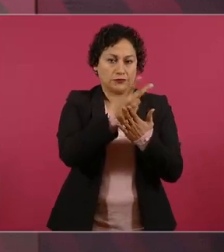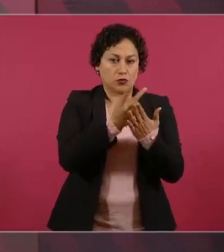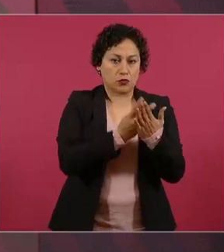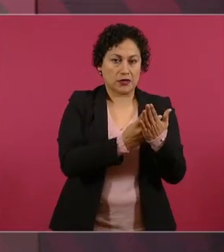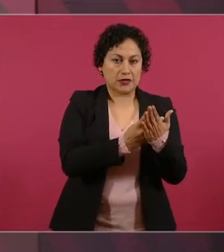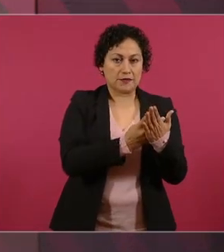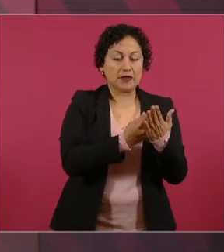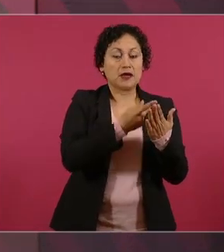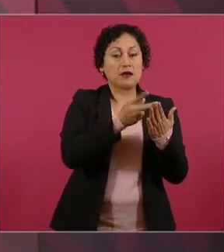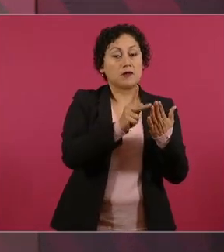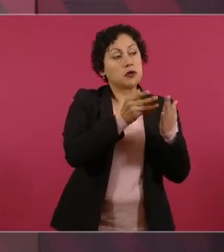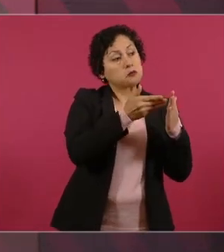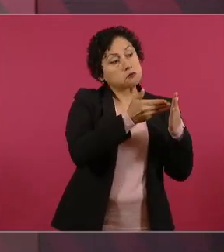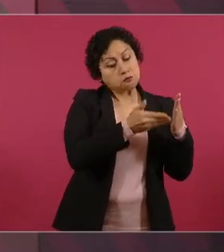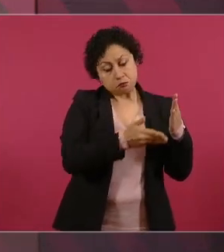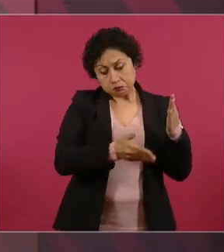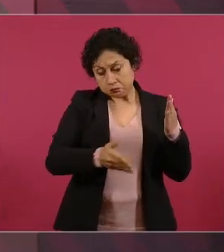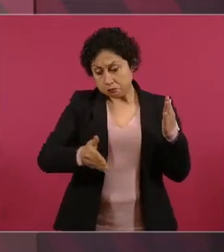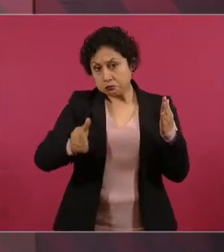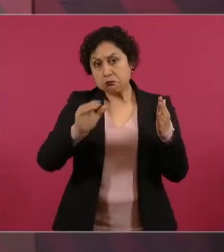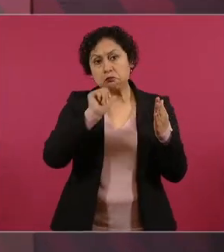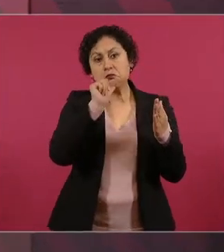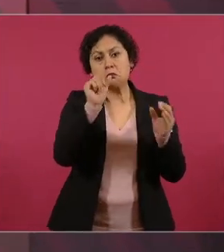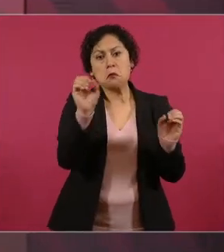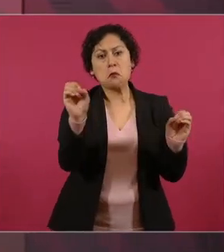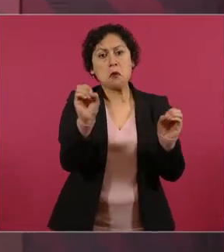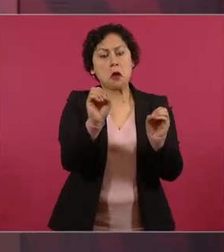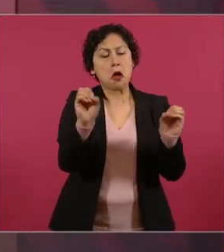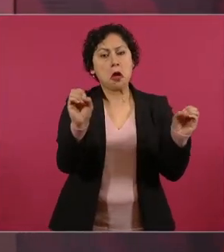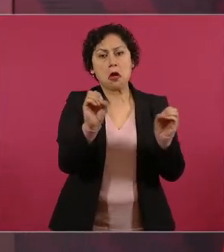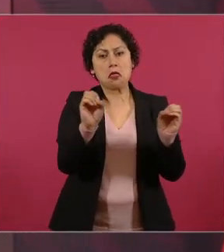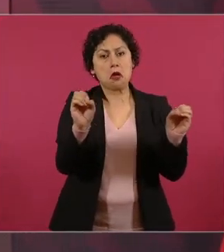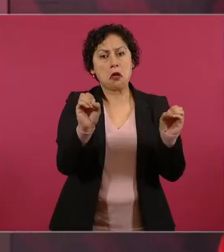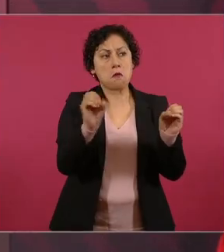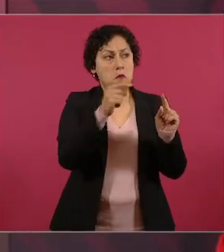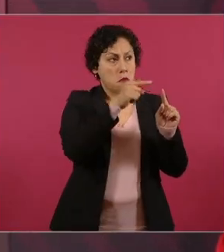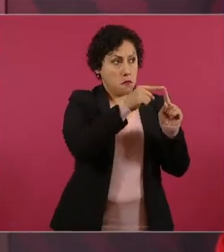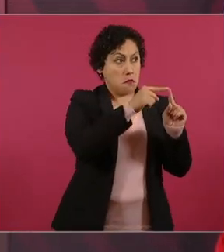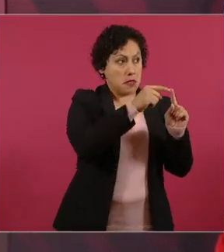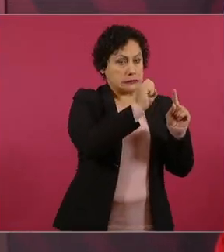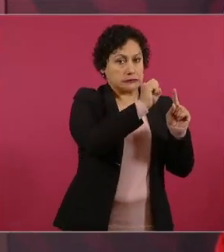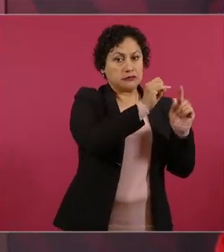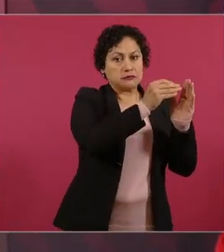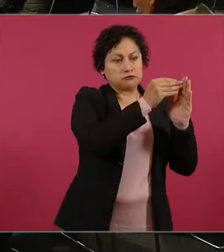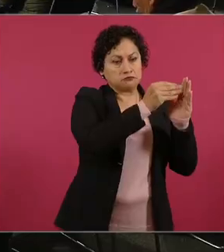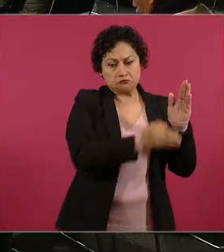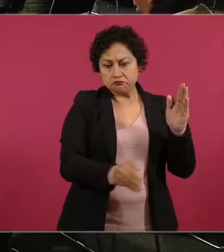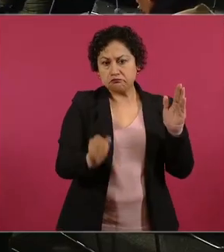del gobierno de Estados Unidos para apoyar a los pueblos de América Latina y del Caribe.